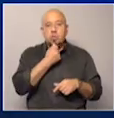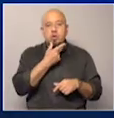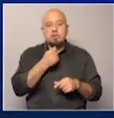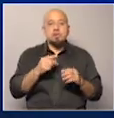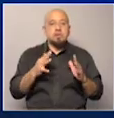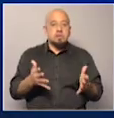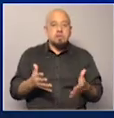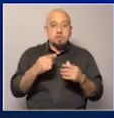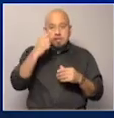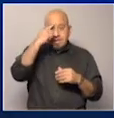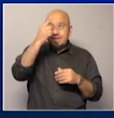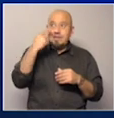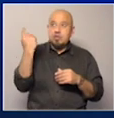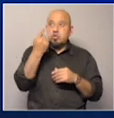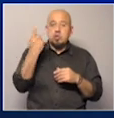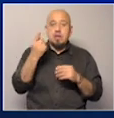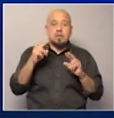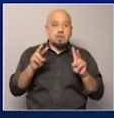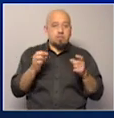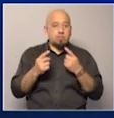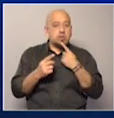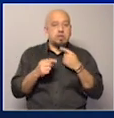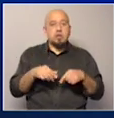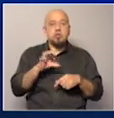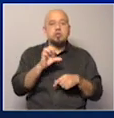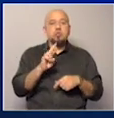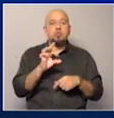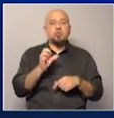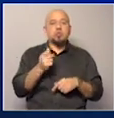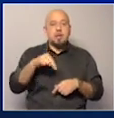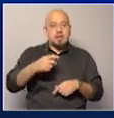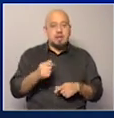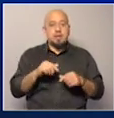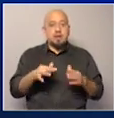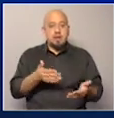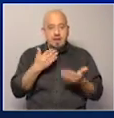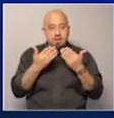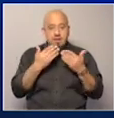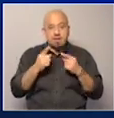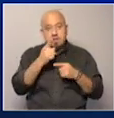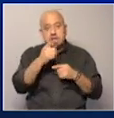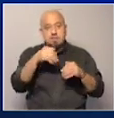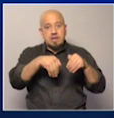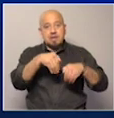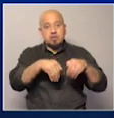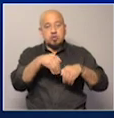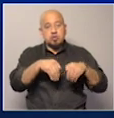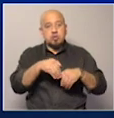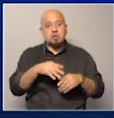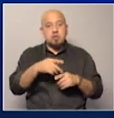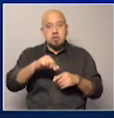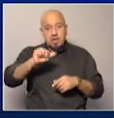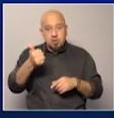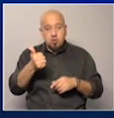día de columna con análisis internacional susana mangana nos visita para hablar del resultado electoral en bolivia donde el movimiento al